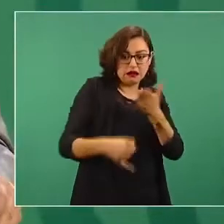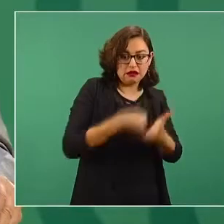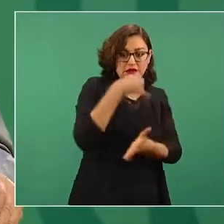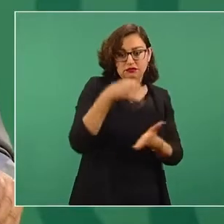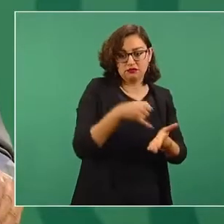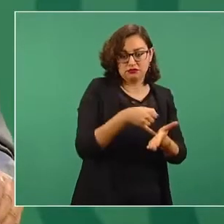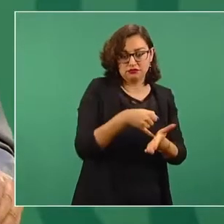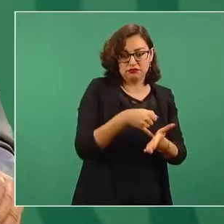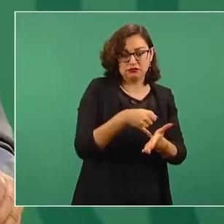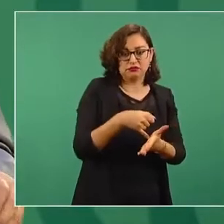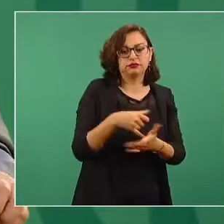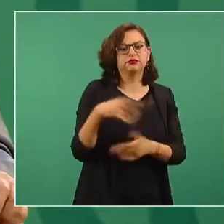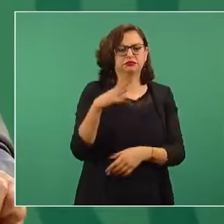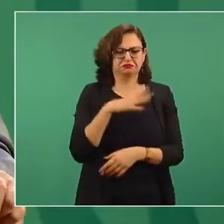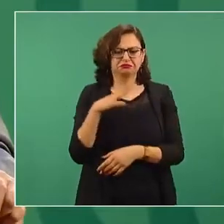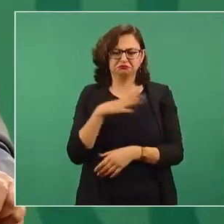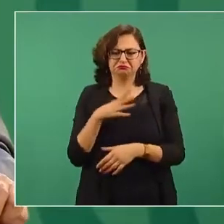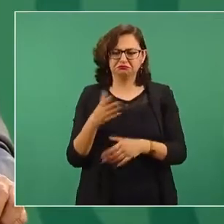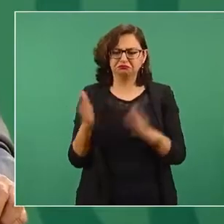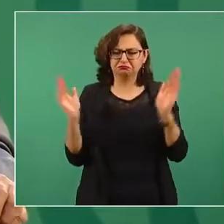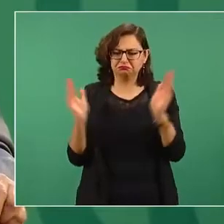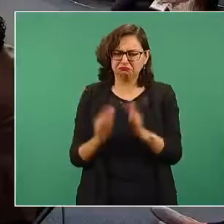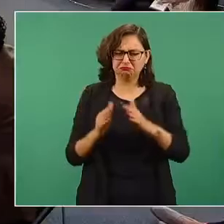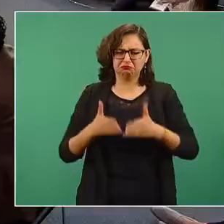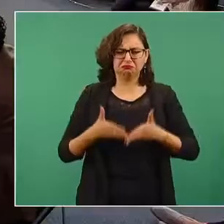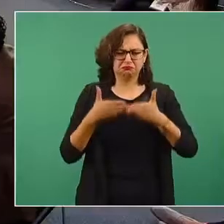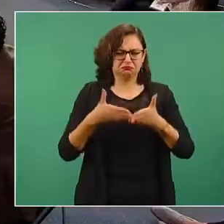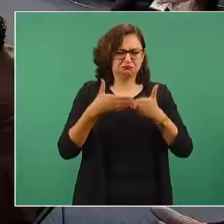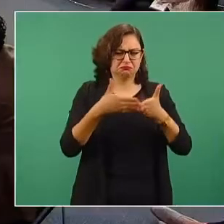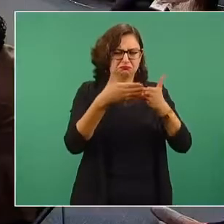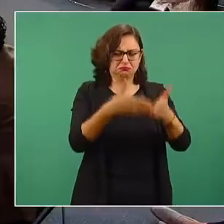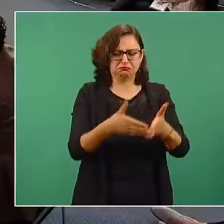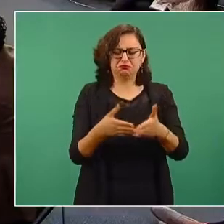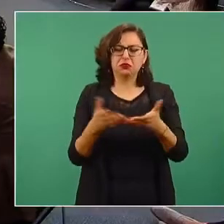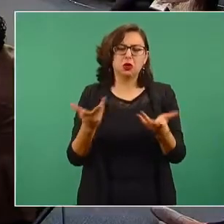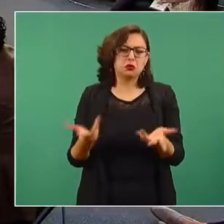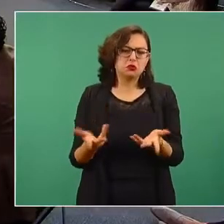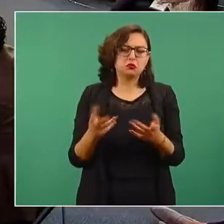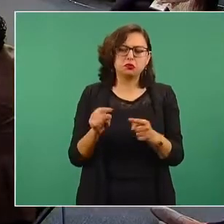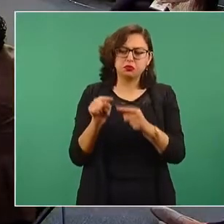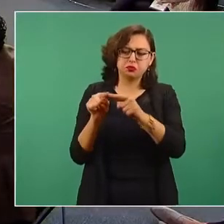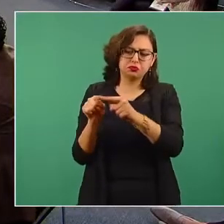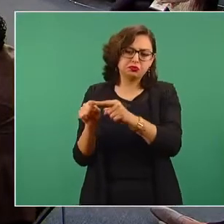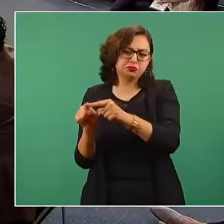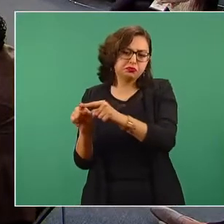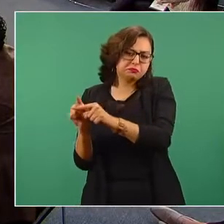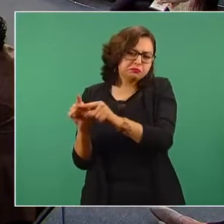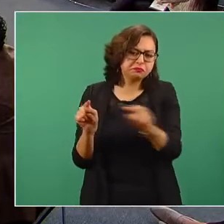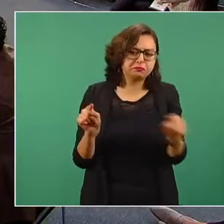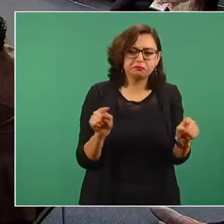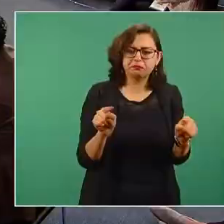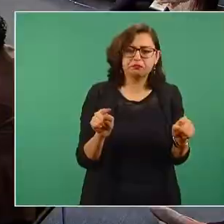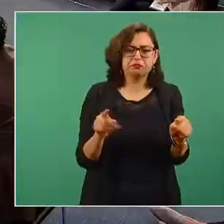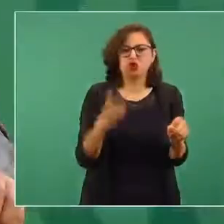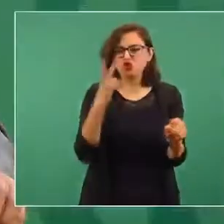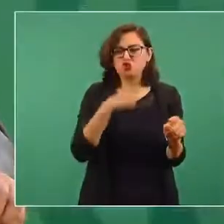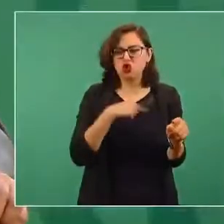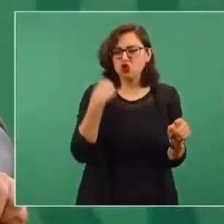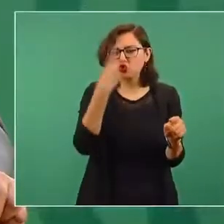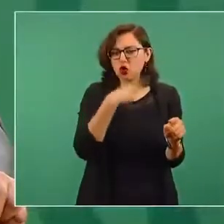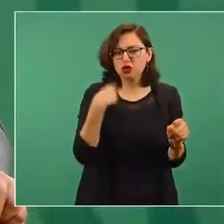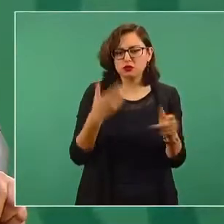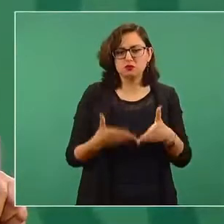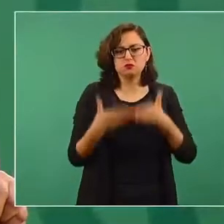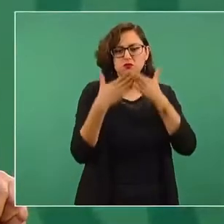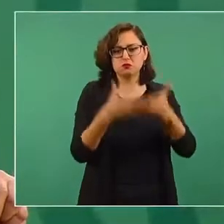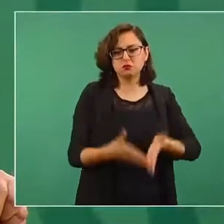rápidas, que pueden hacer de San Blas, se pueden hacer 2 horas,